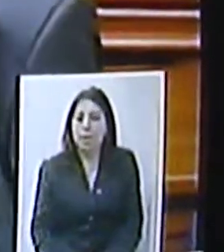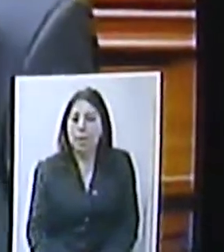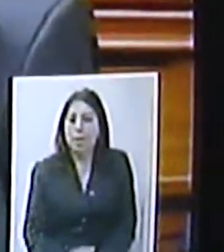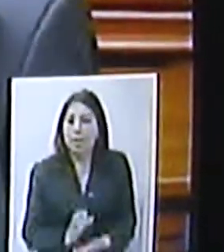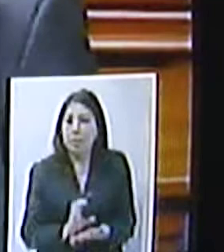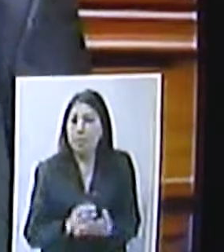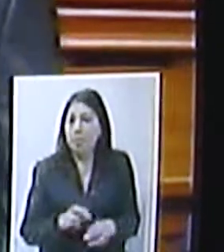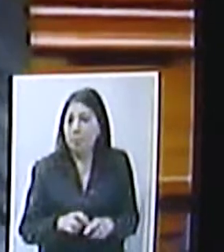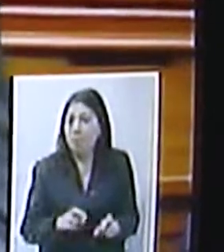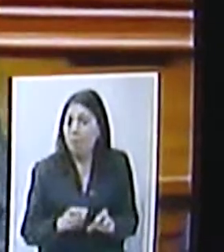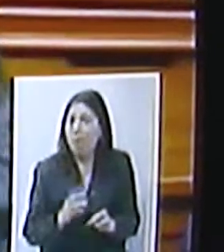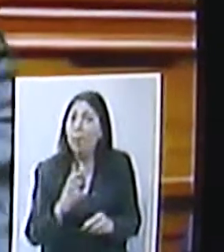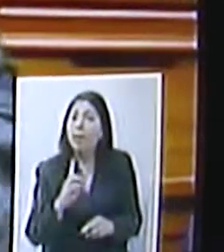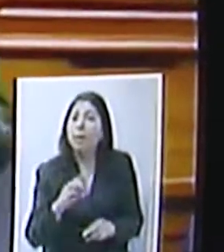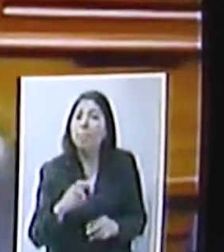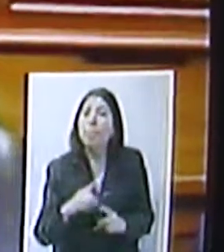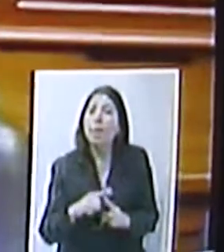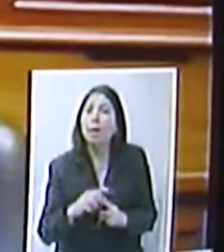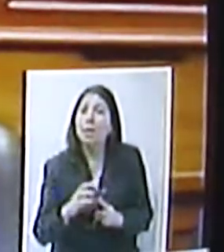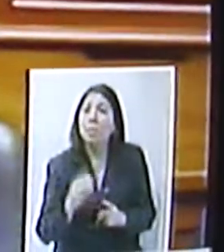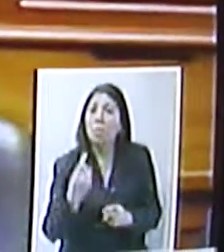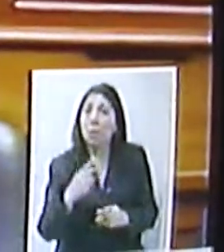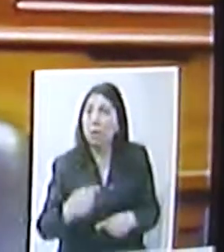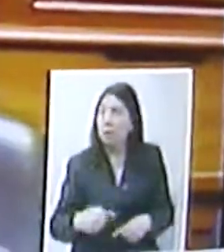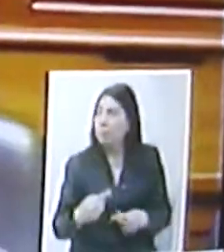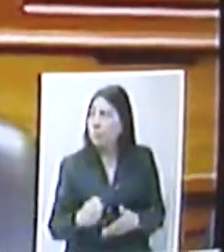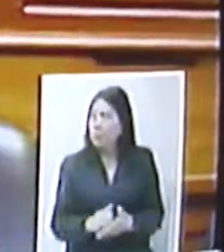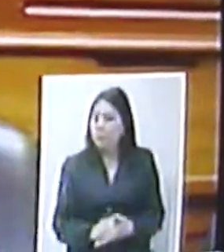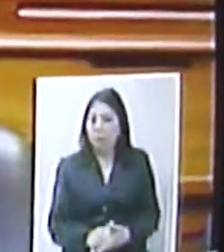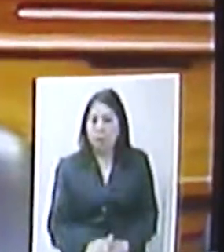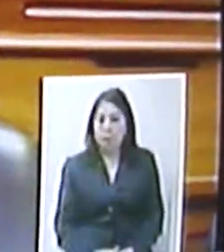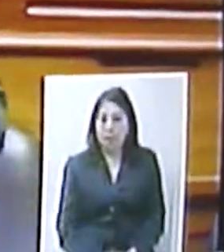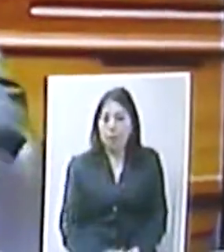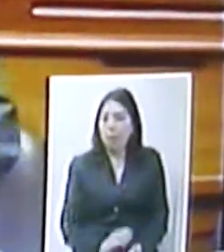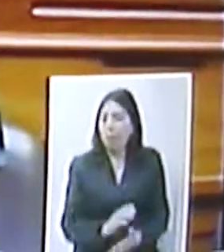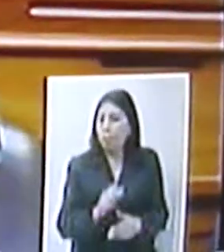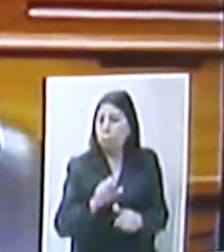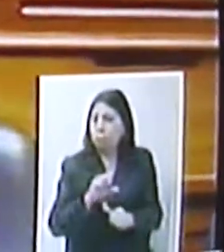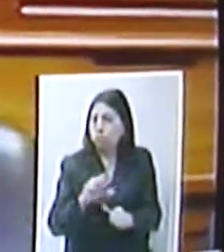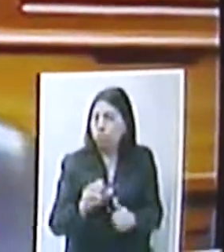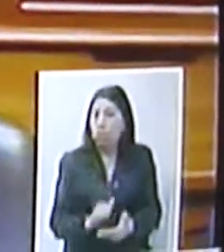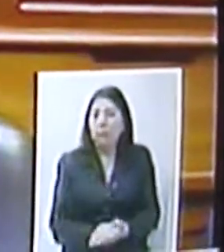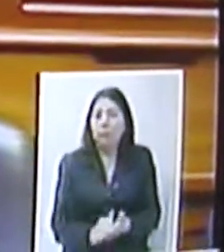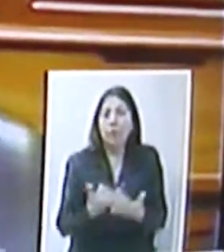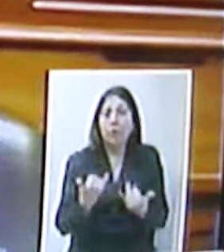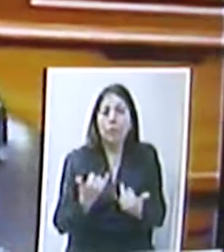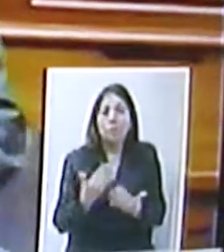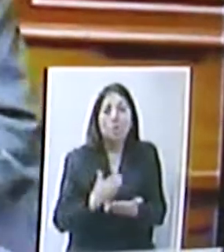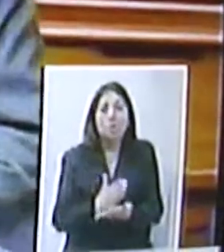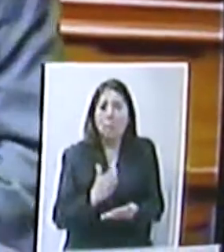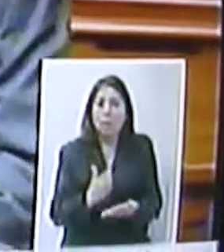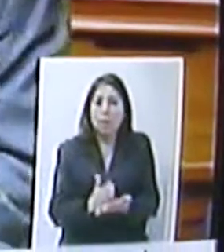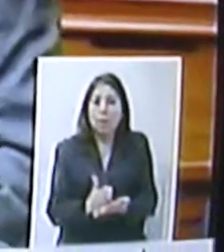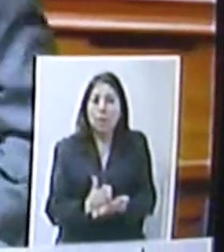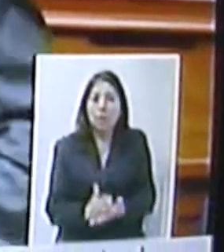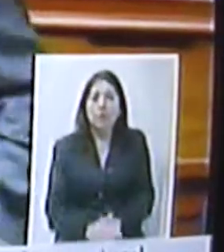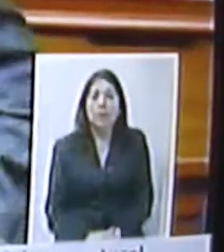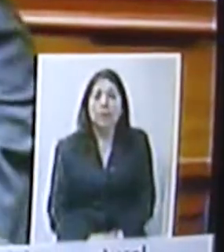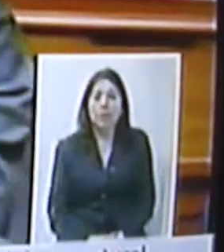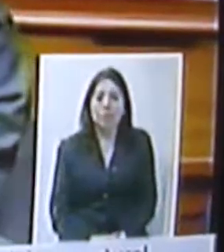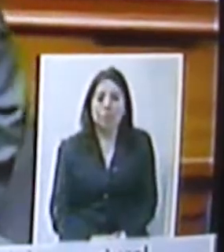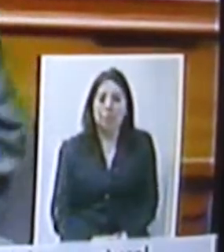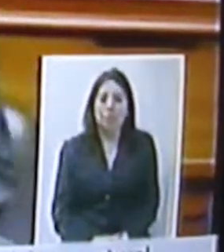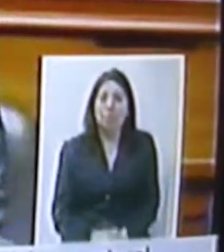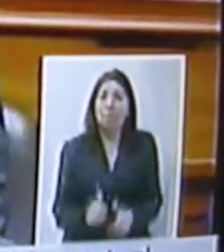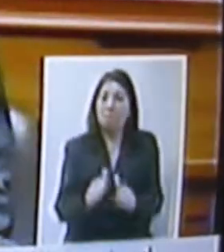de este pleno democrático para debatir en torno a estos problemas que conciernen